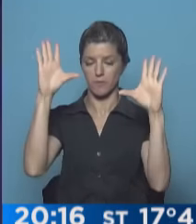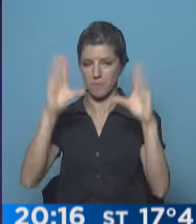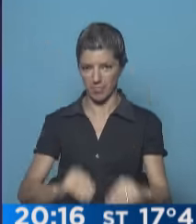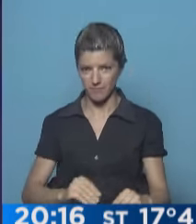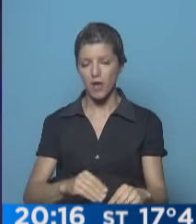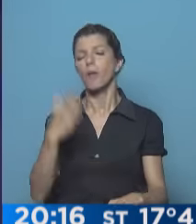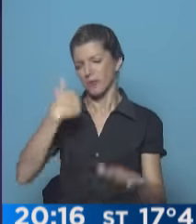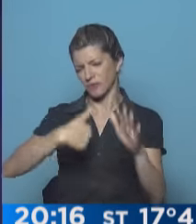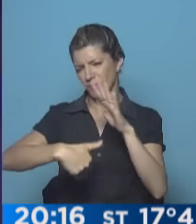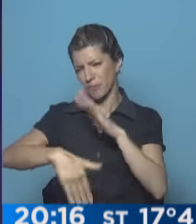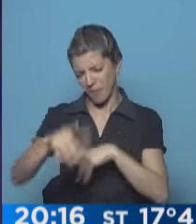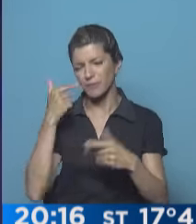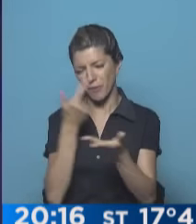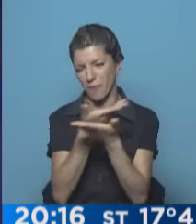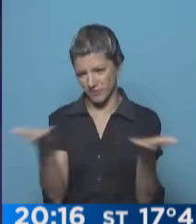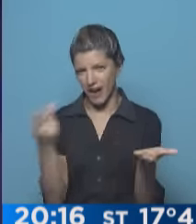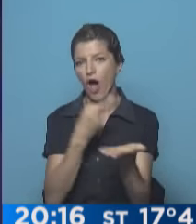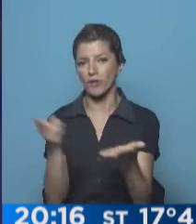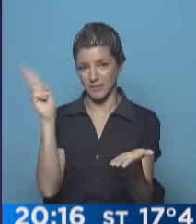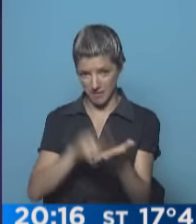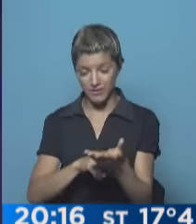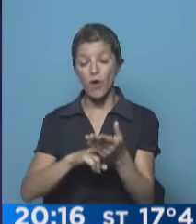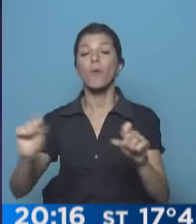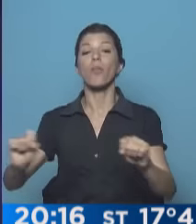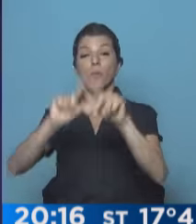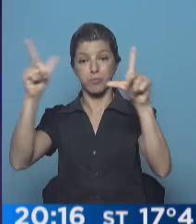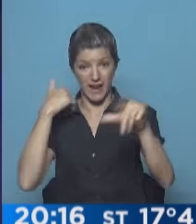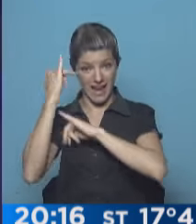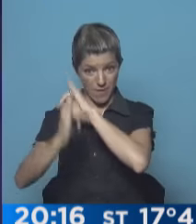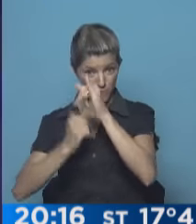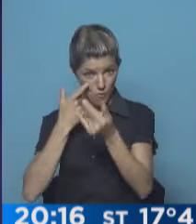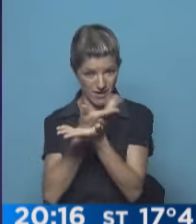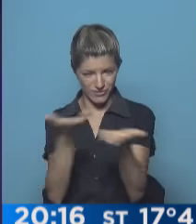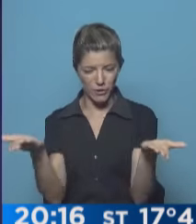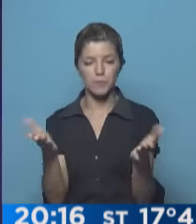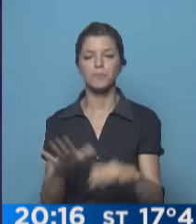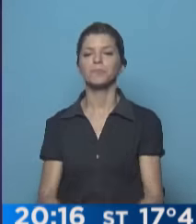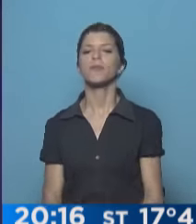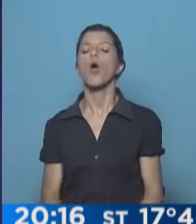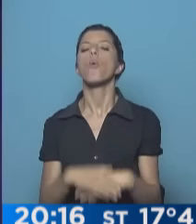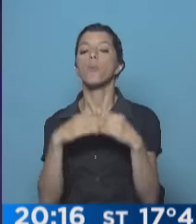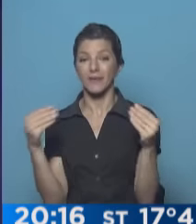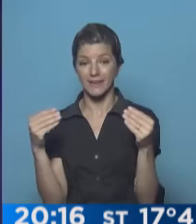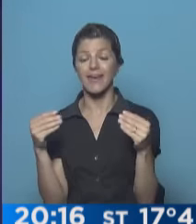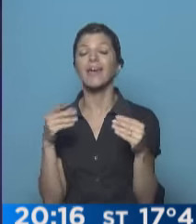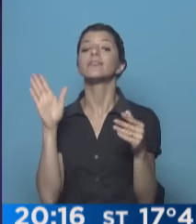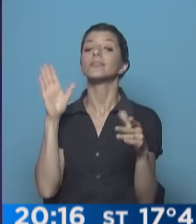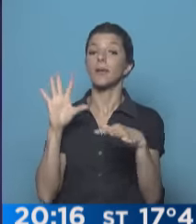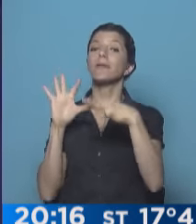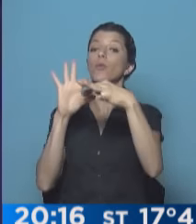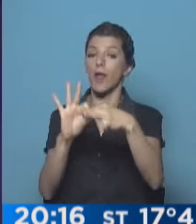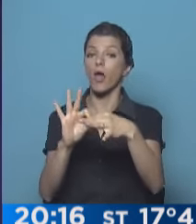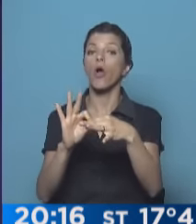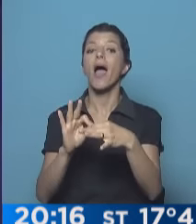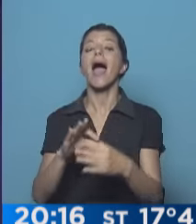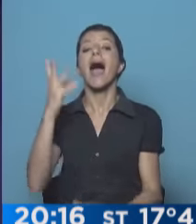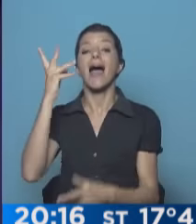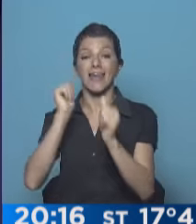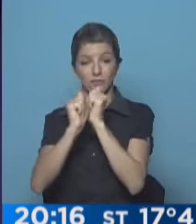Bueno, ya va a volver el mapa, no se preocupe, apenas vuelva al mapa le mostramos lo que es la frontera, porque esto tiene que ver con la historia colonial francesa.